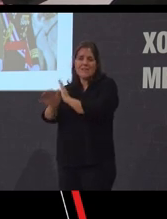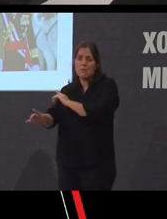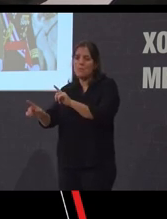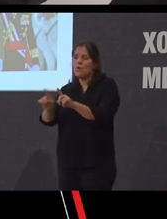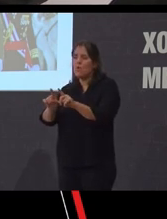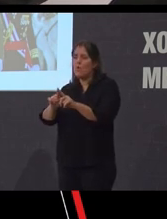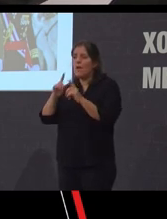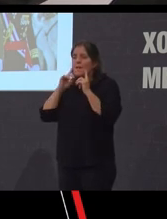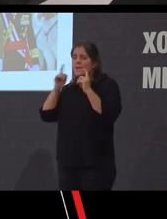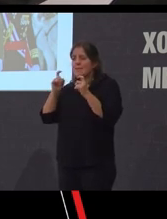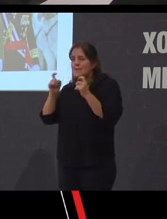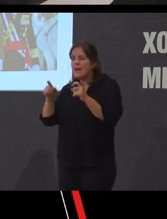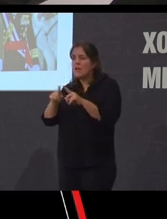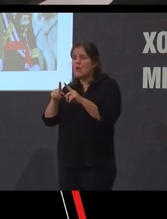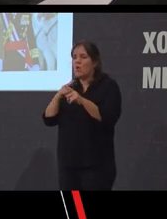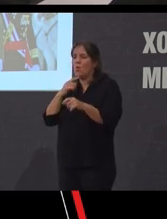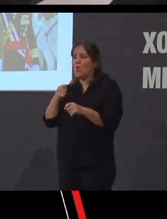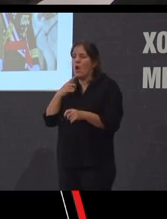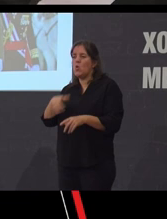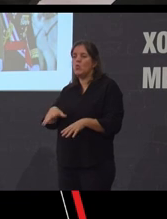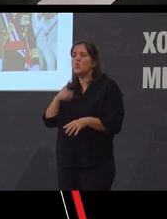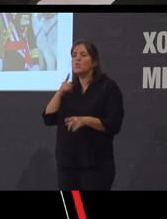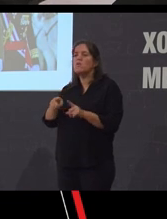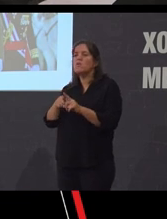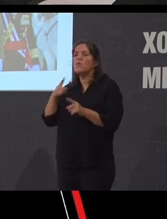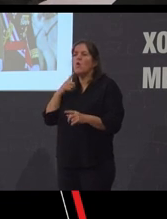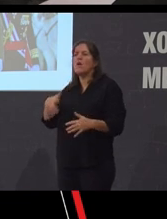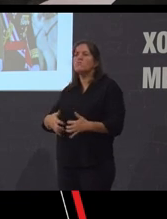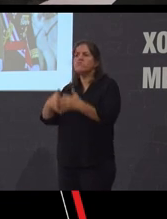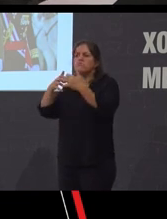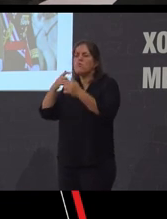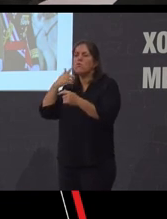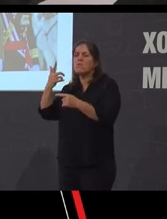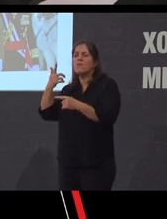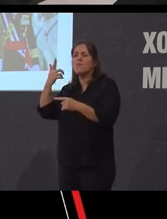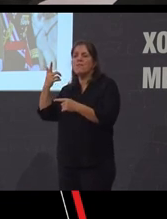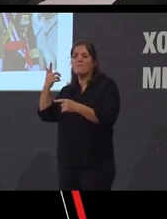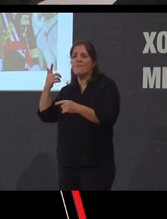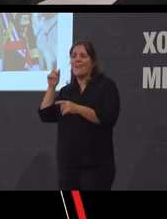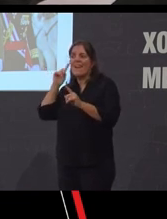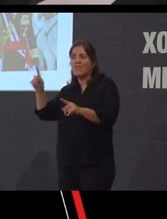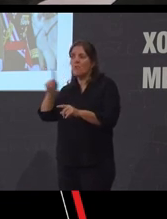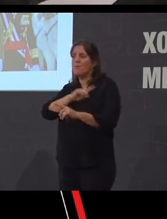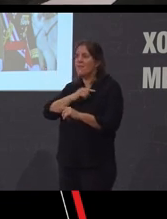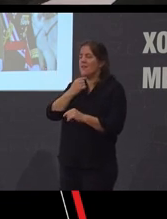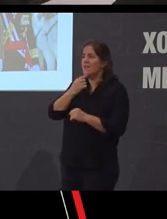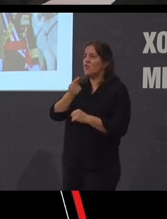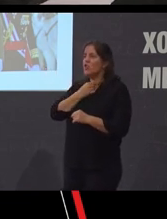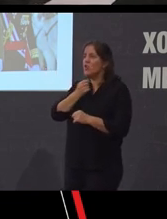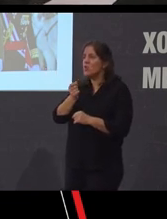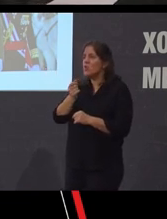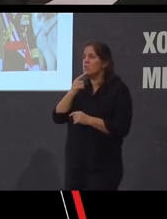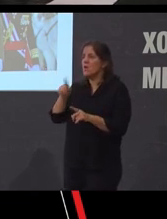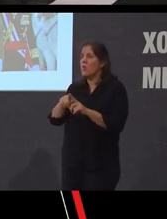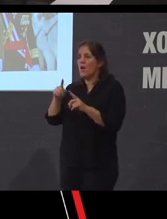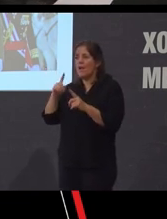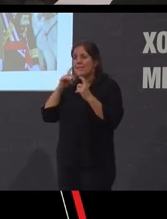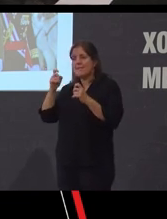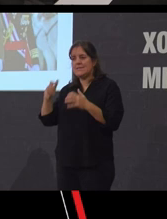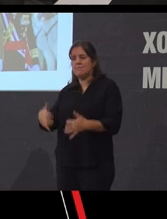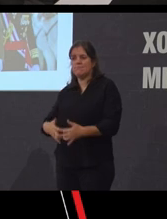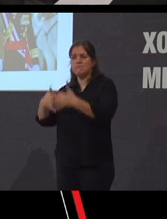intentona golpista cada vez que se decida políticamente algo que aos militares non lles gusta. Non sei se ese